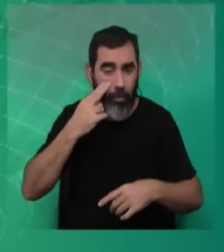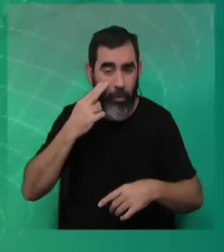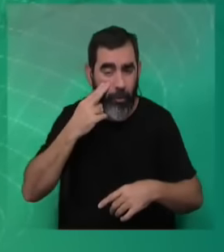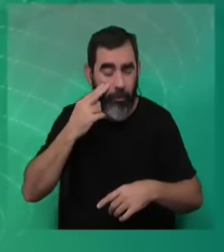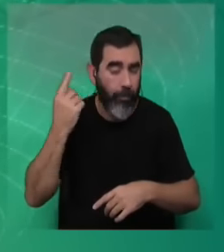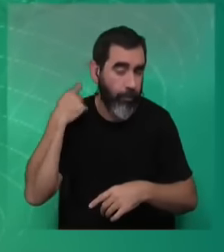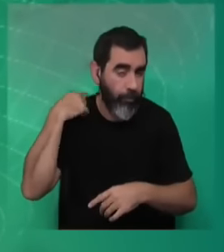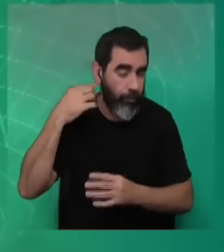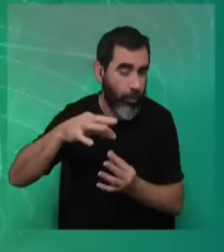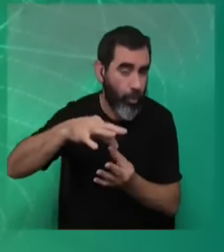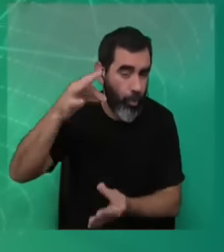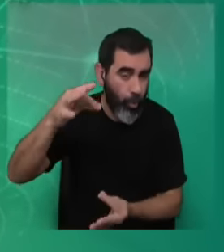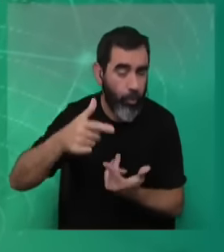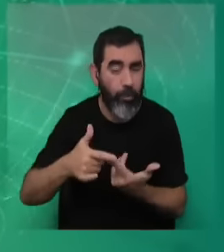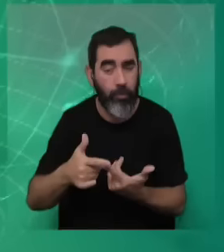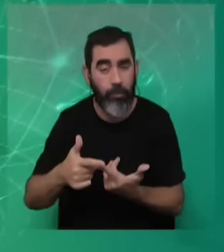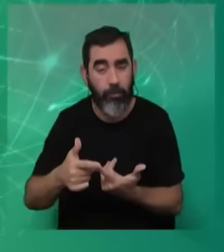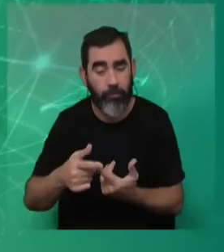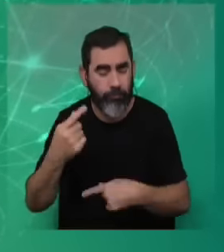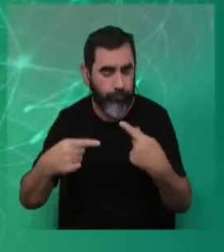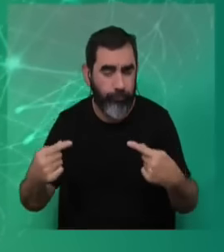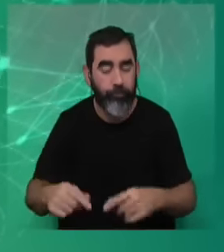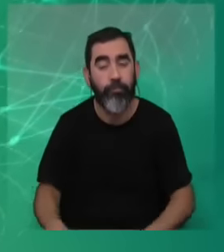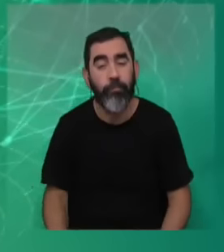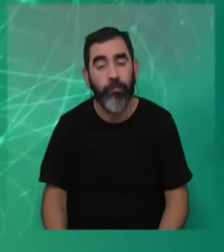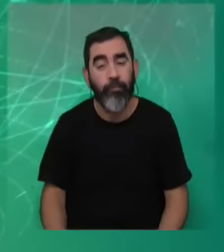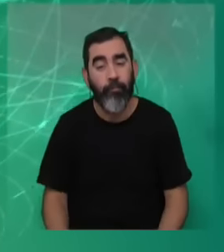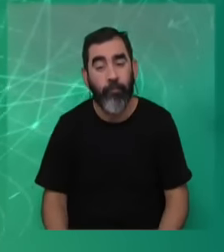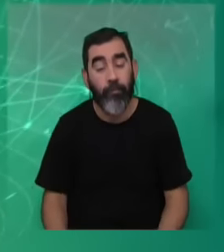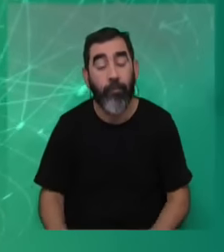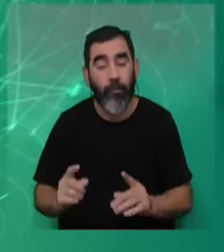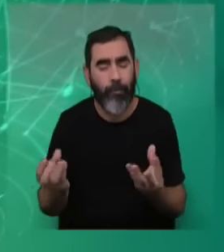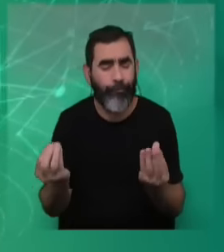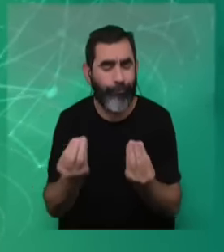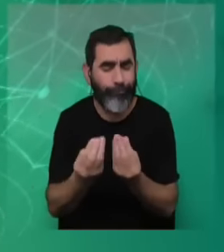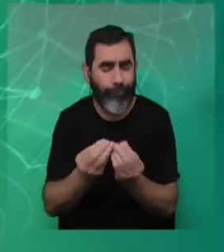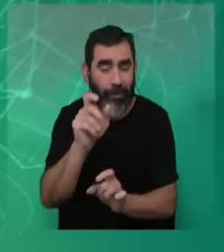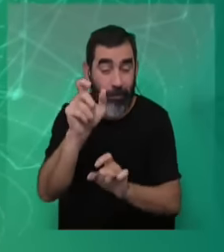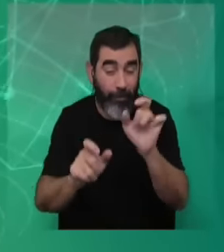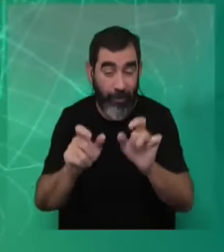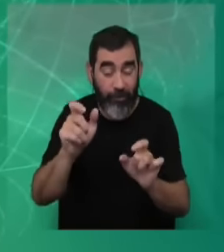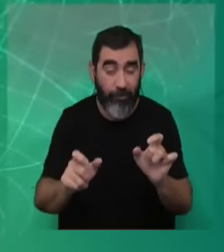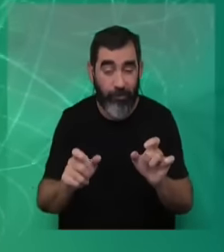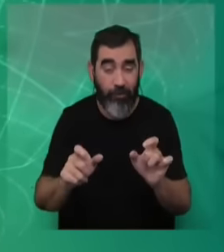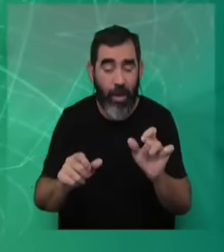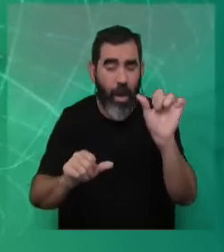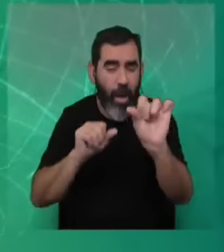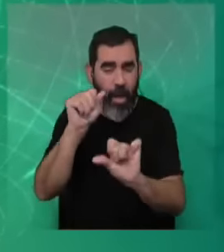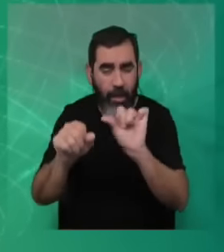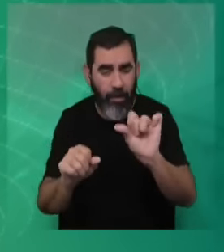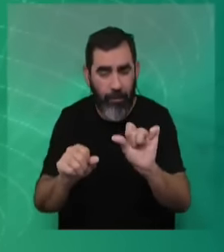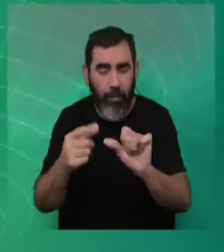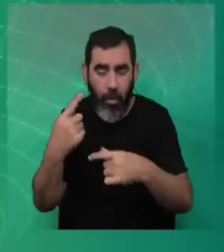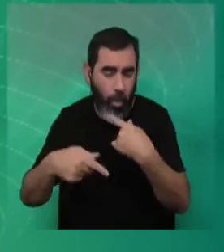cervicales eh de todo un poco de eso y después Hay un montón de gente que que se la estim modo pero